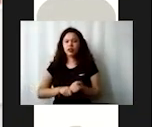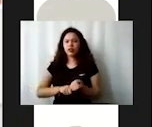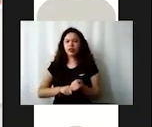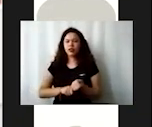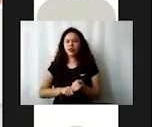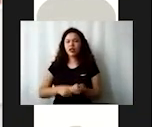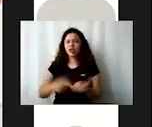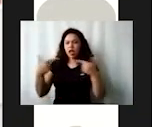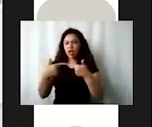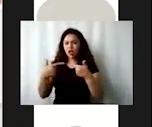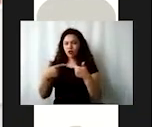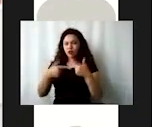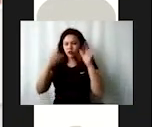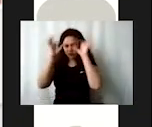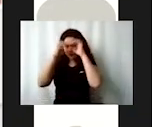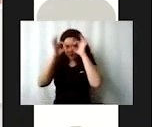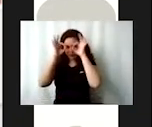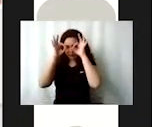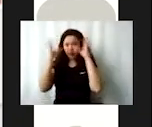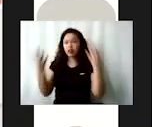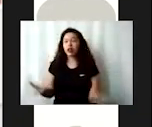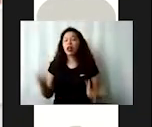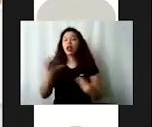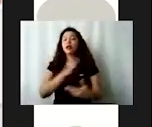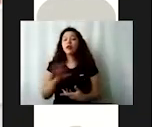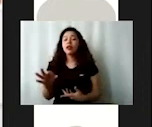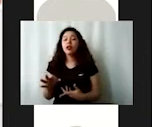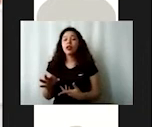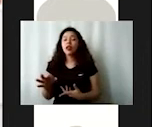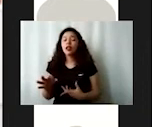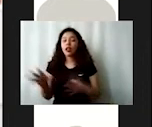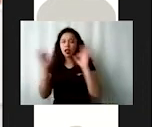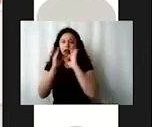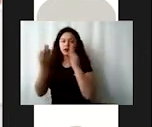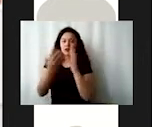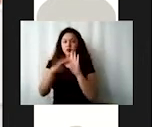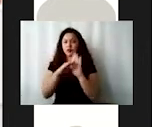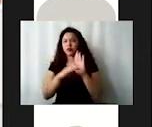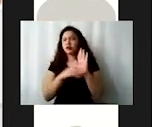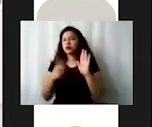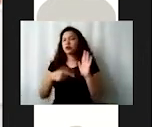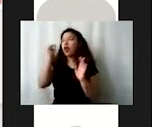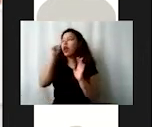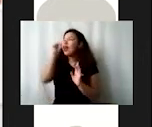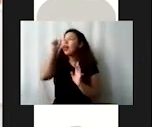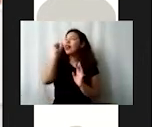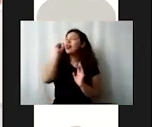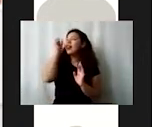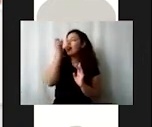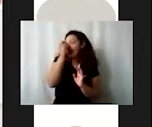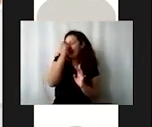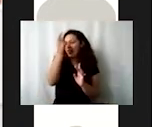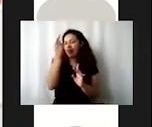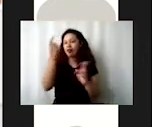Google y ahí pueden buscar una serie de, y tú mismo puedes ser muy creativo. Desde el momento que estás